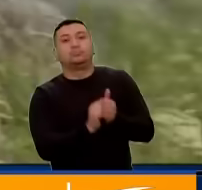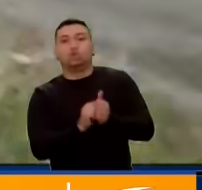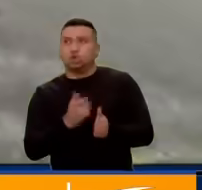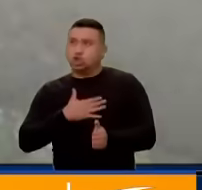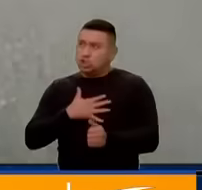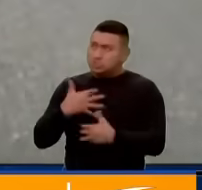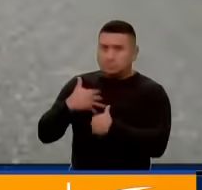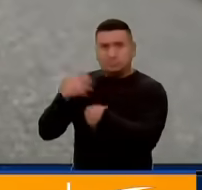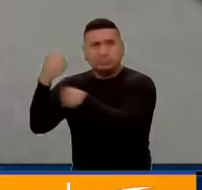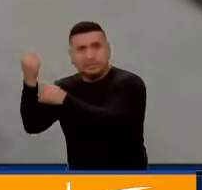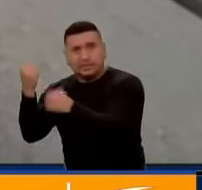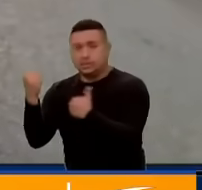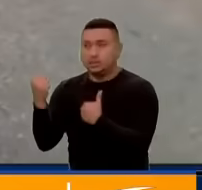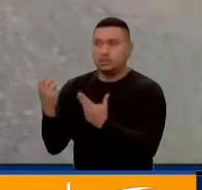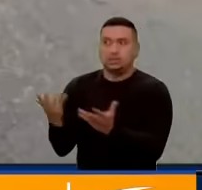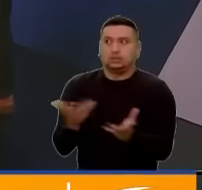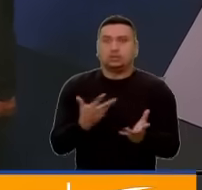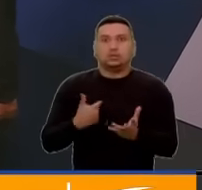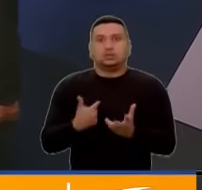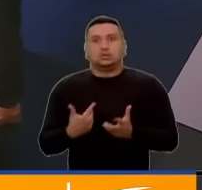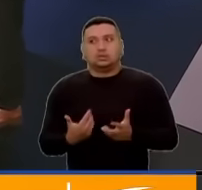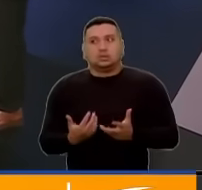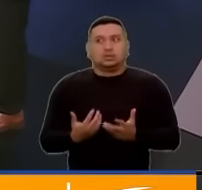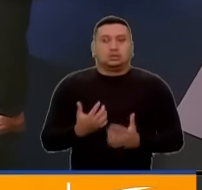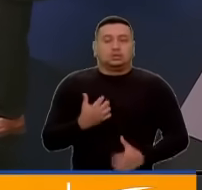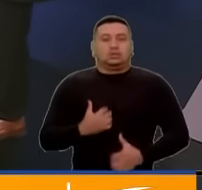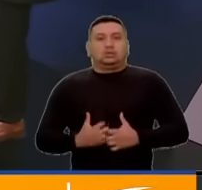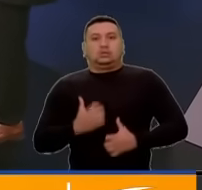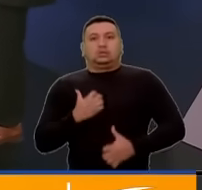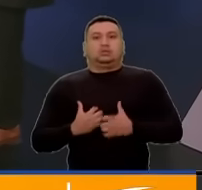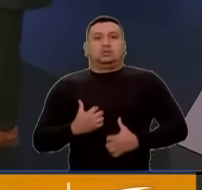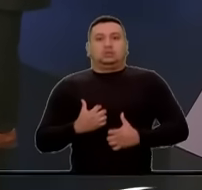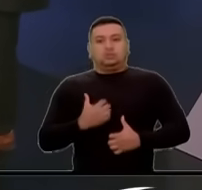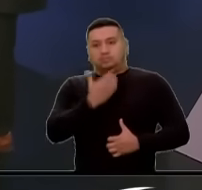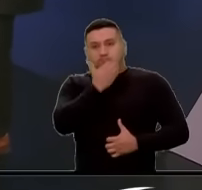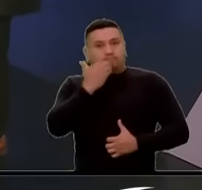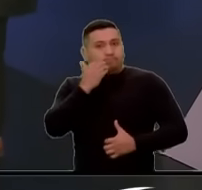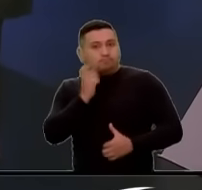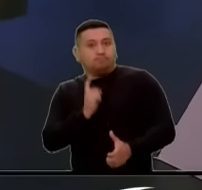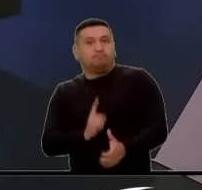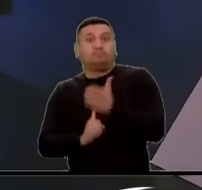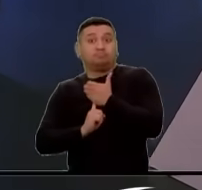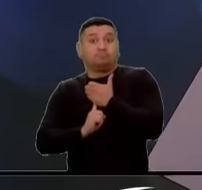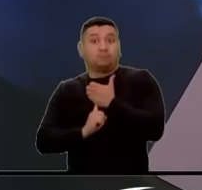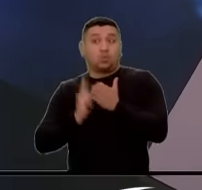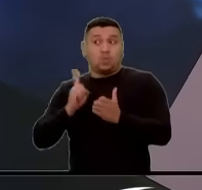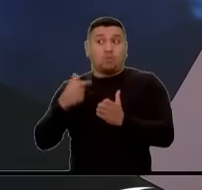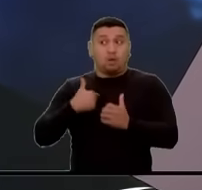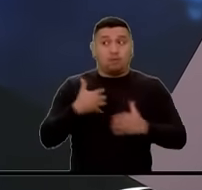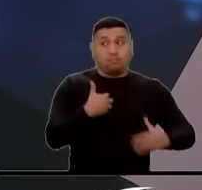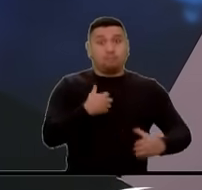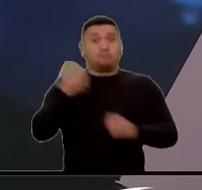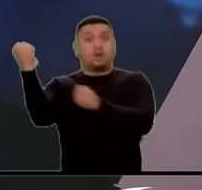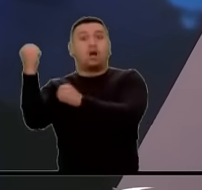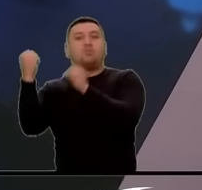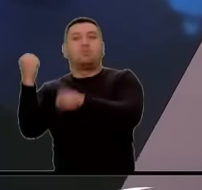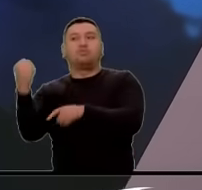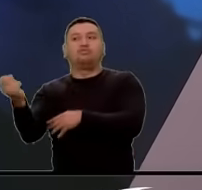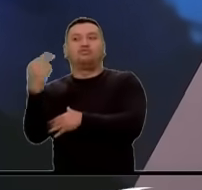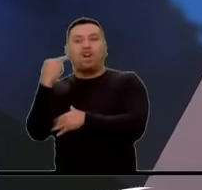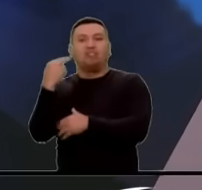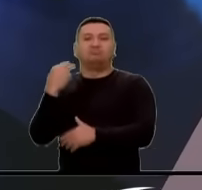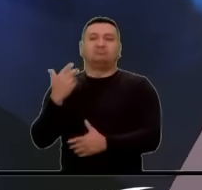quedar bajo el secuestro, y por supuesto el temor era que si me llevaban, ellos ya llevándome ya podían reconocerme